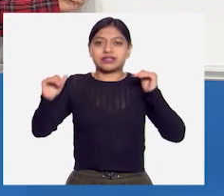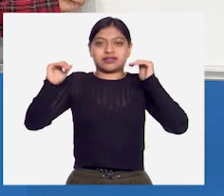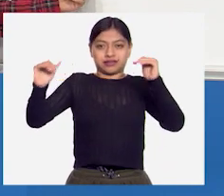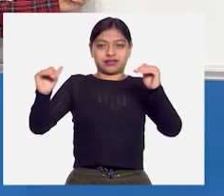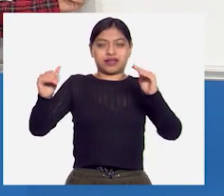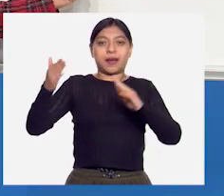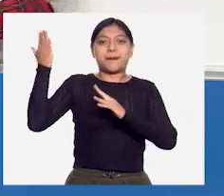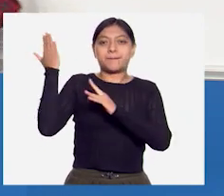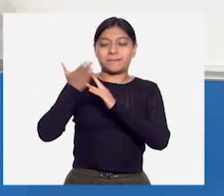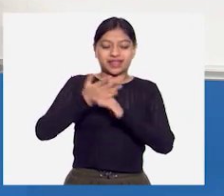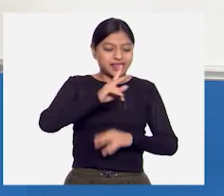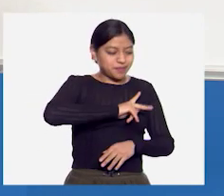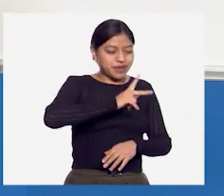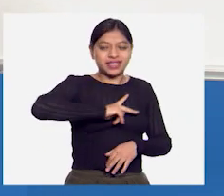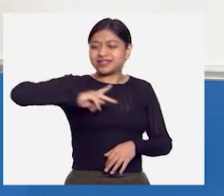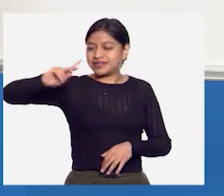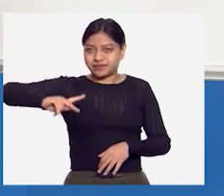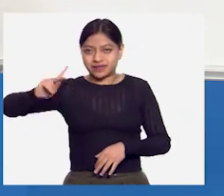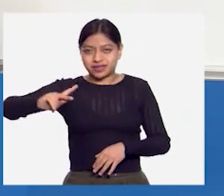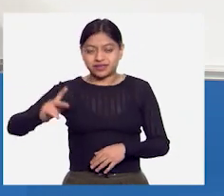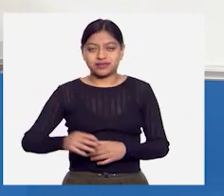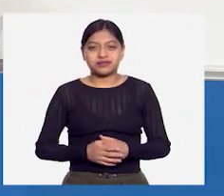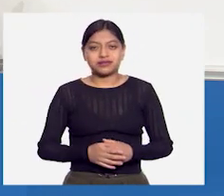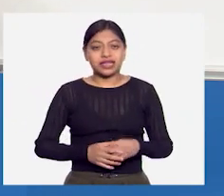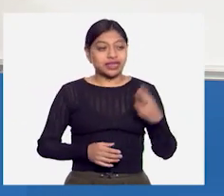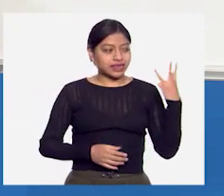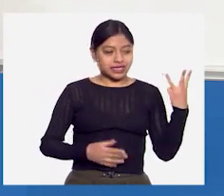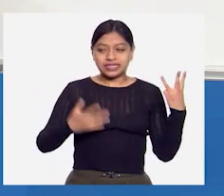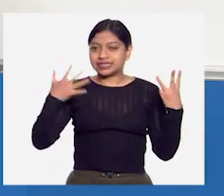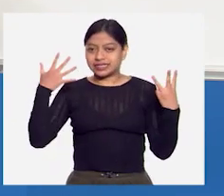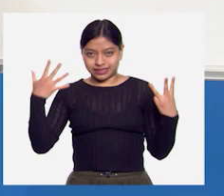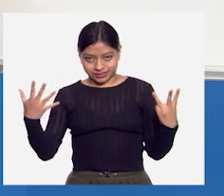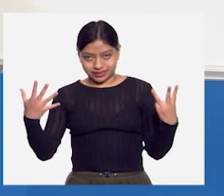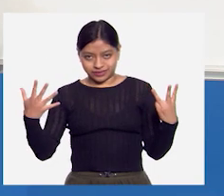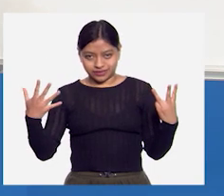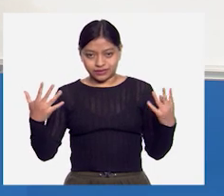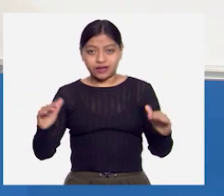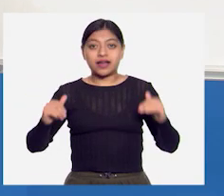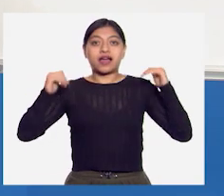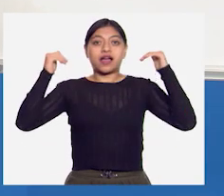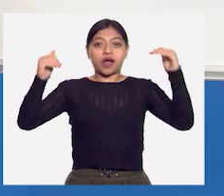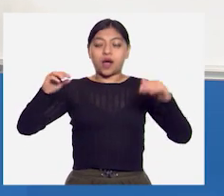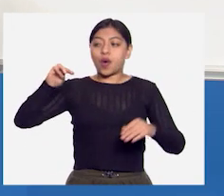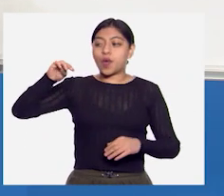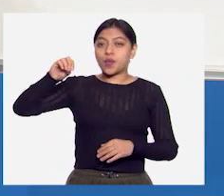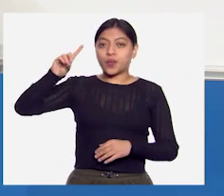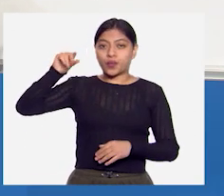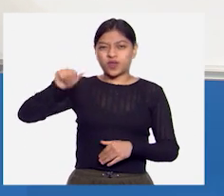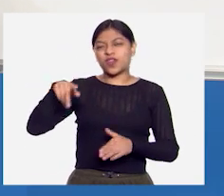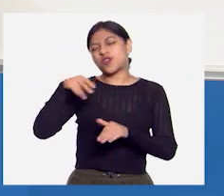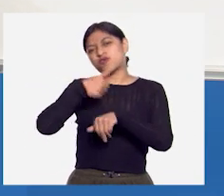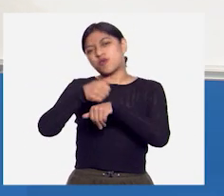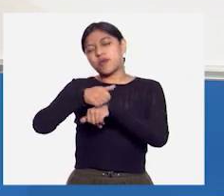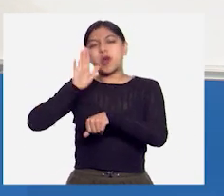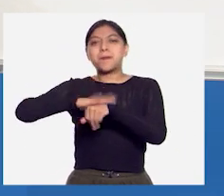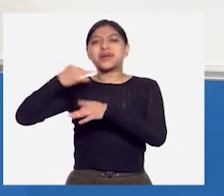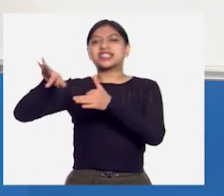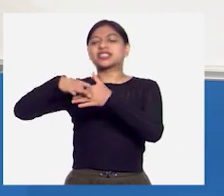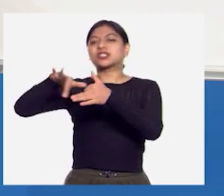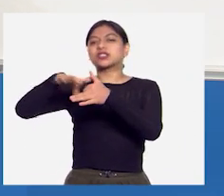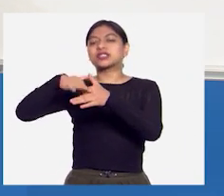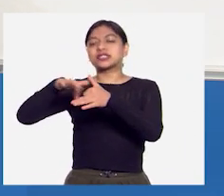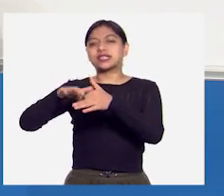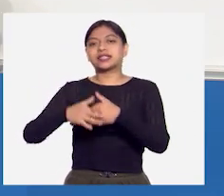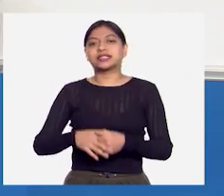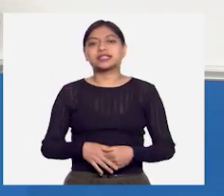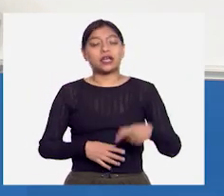mediana, 3 y 5. Y con respecto a la moda, su valor en el primer conjunto de